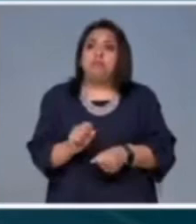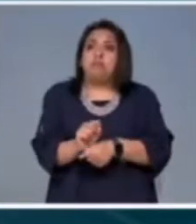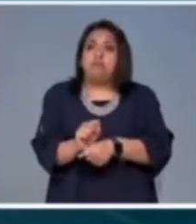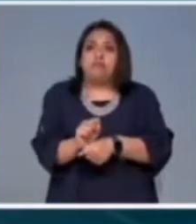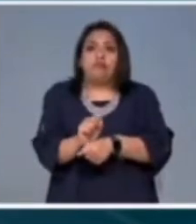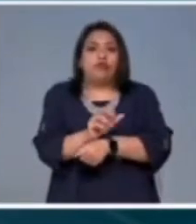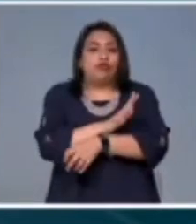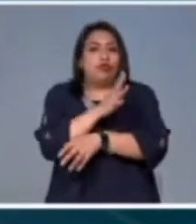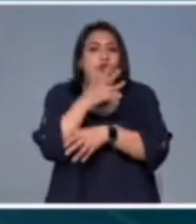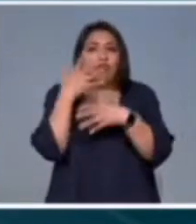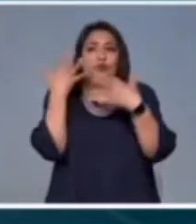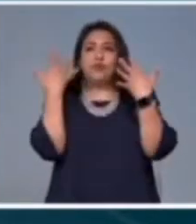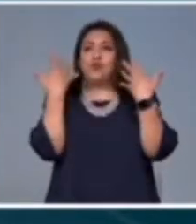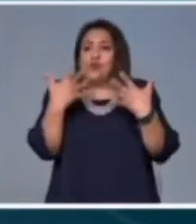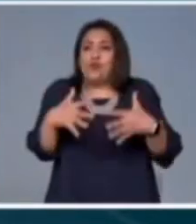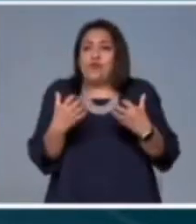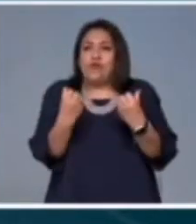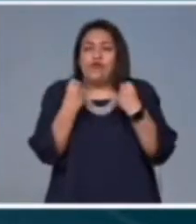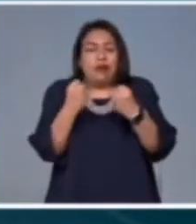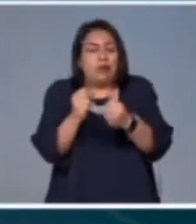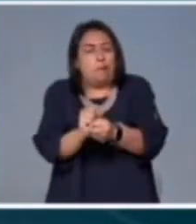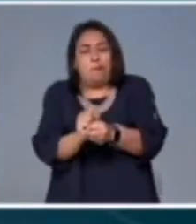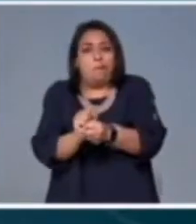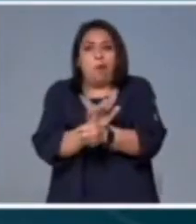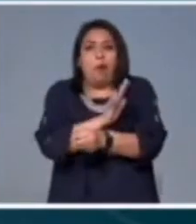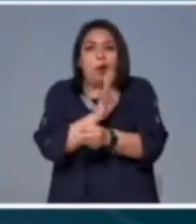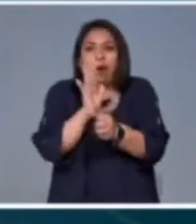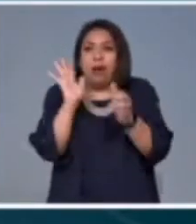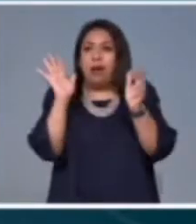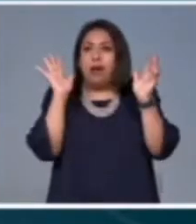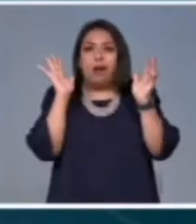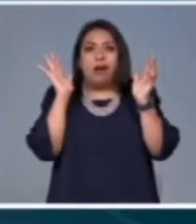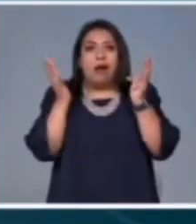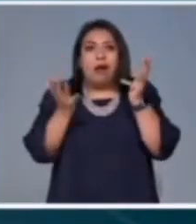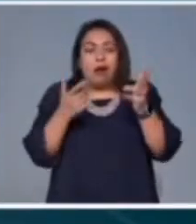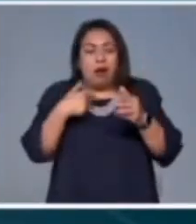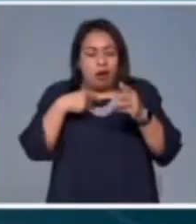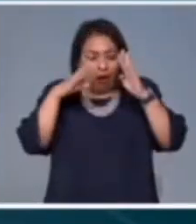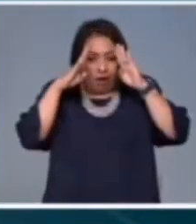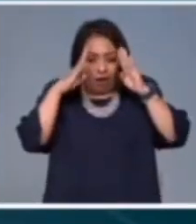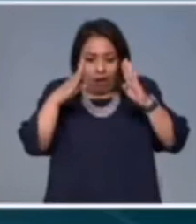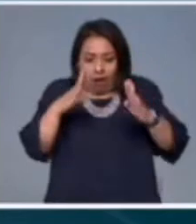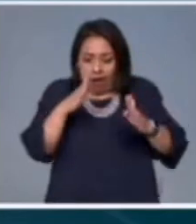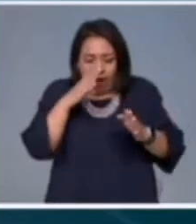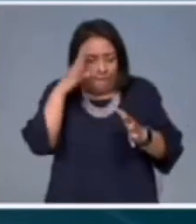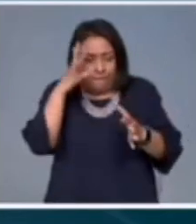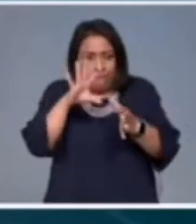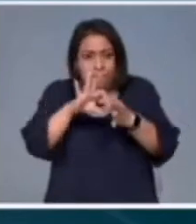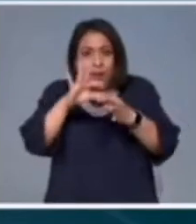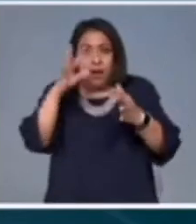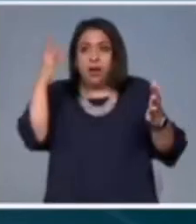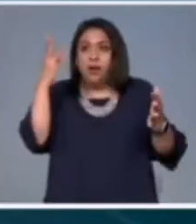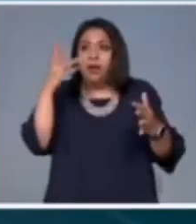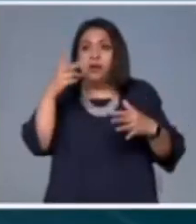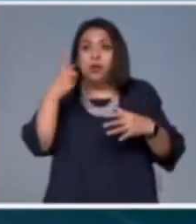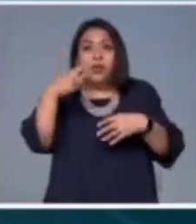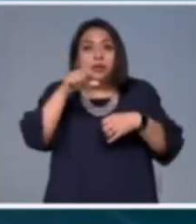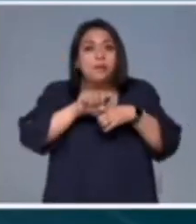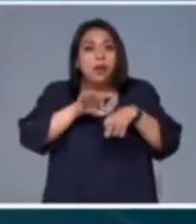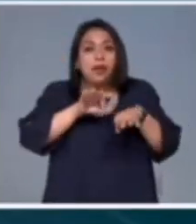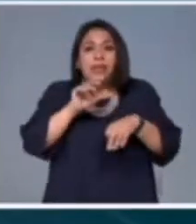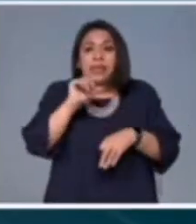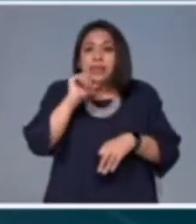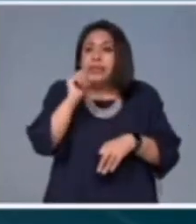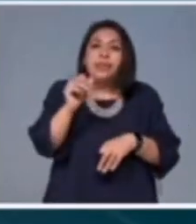emoción aplastante. Me dejó sin poder concentrarme en nada. O sea, dejé de trabajar durante toda la semana